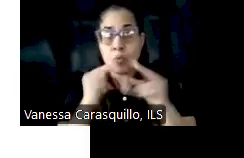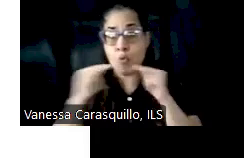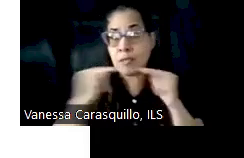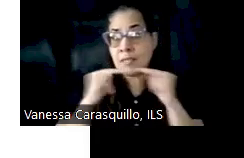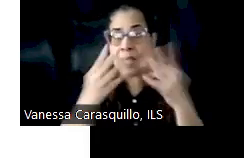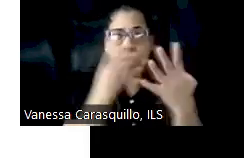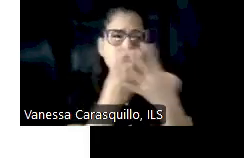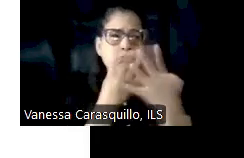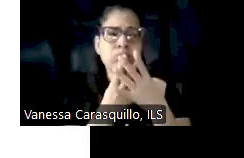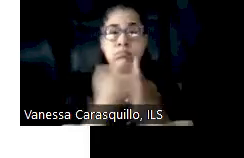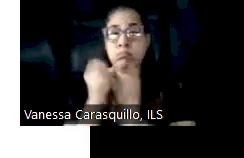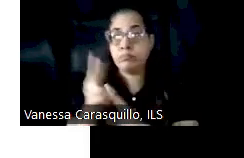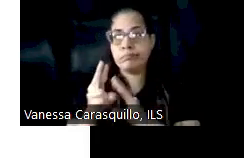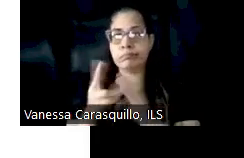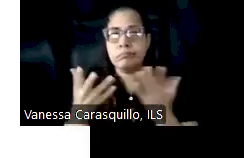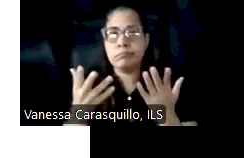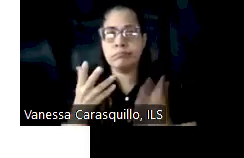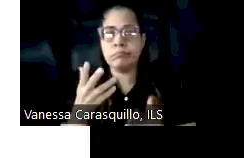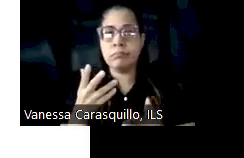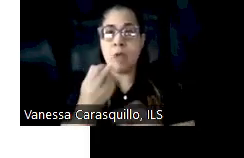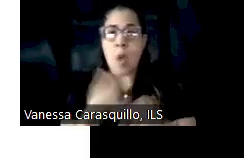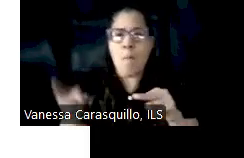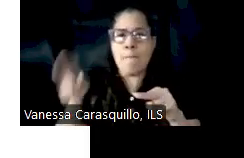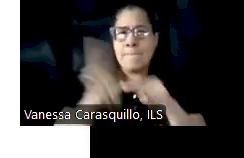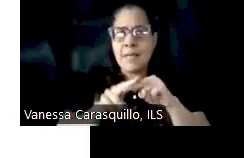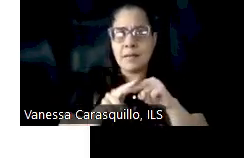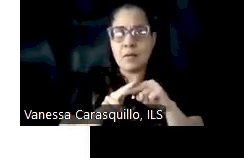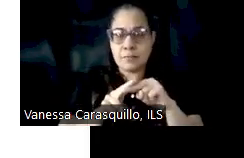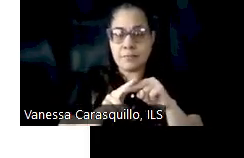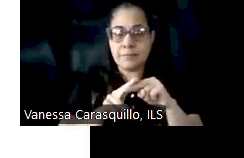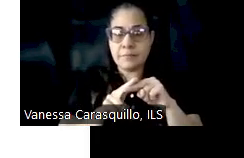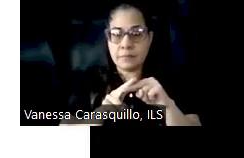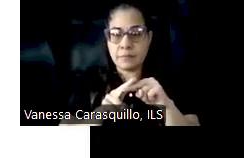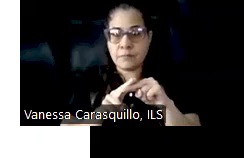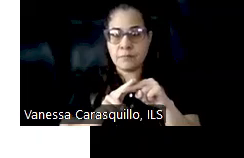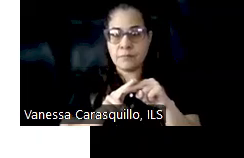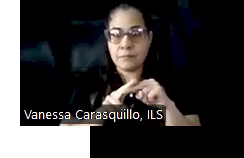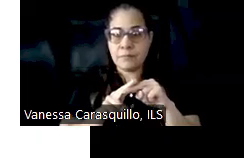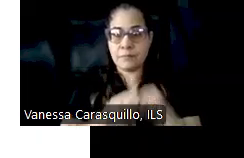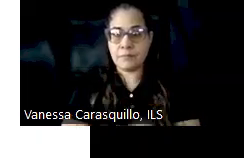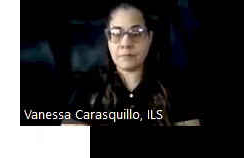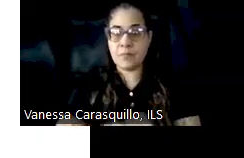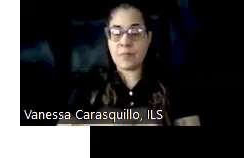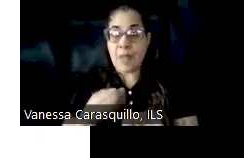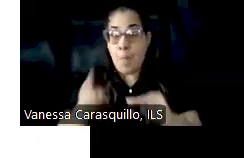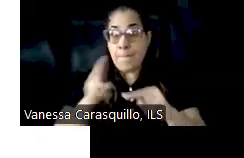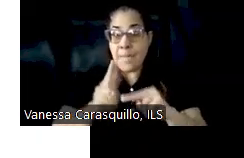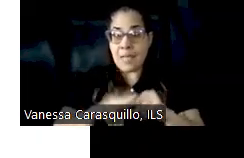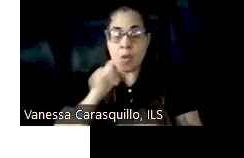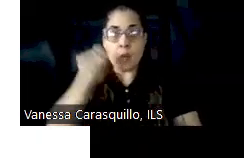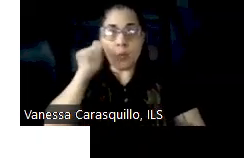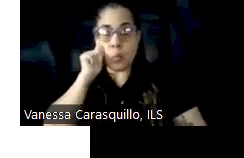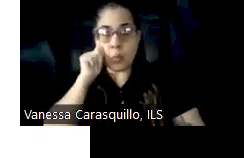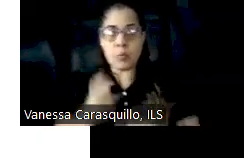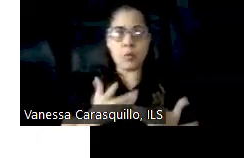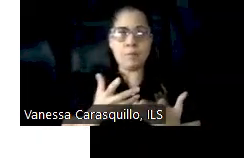reportajes donde hablan de un creciente aumento en la conducta suicida en los adolescentes o que ha